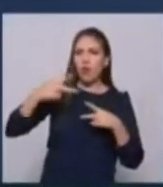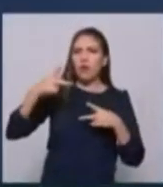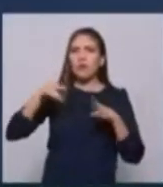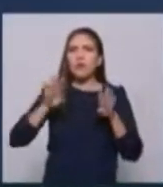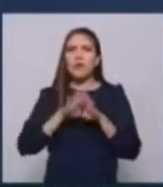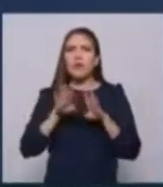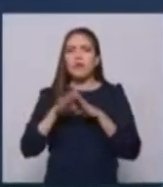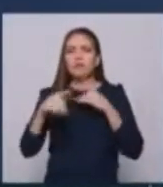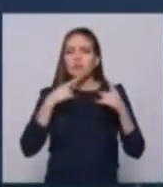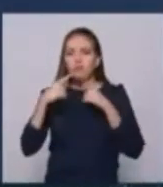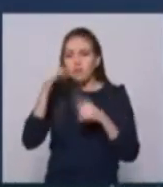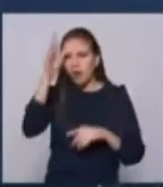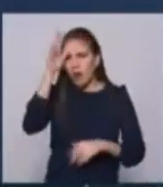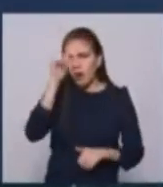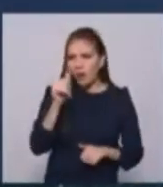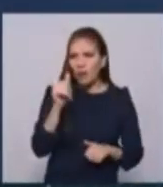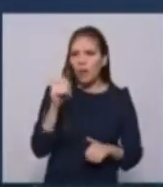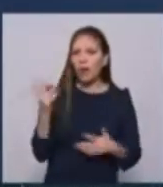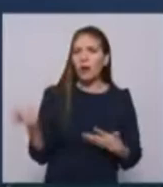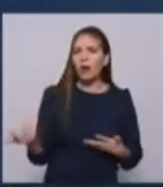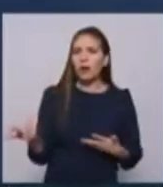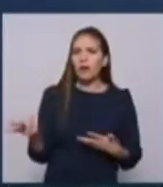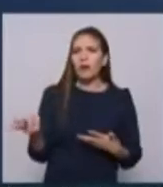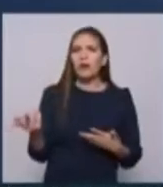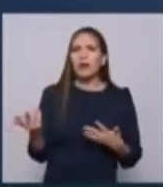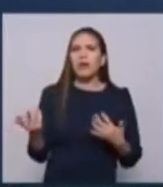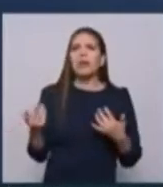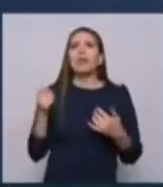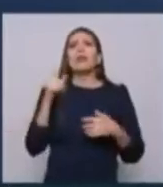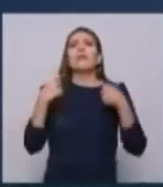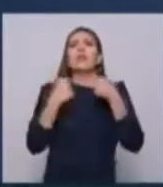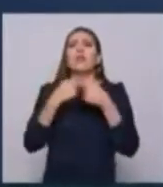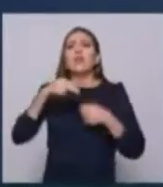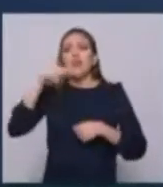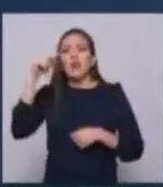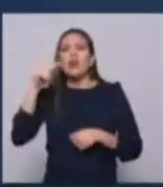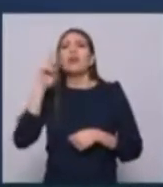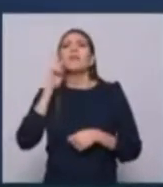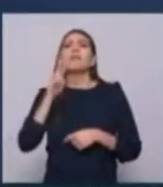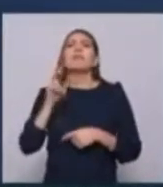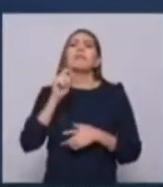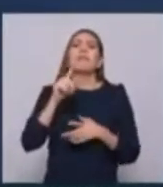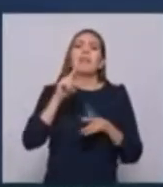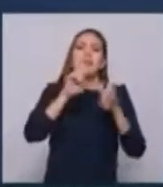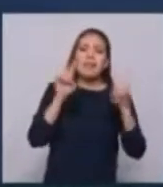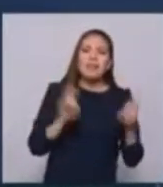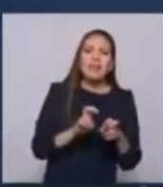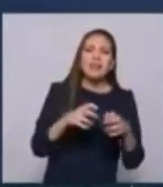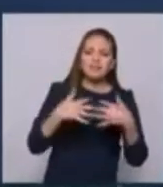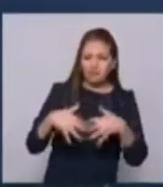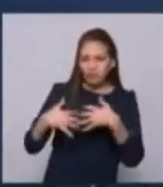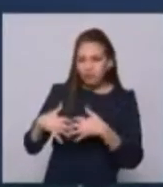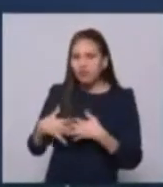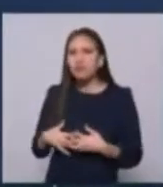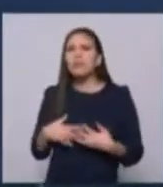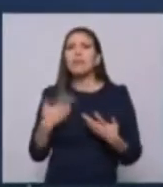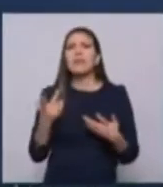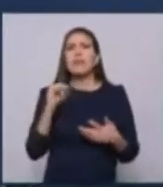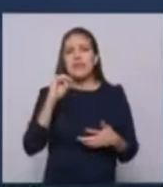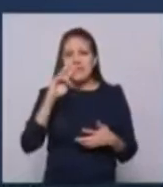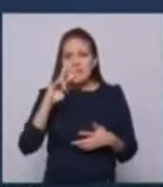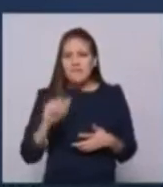las comisiones de Frontera Norte, pues también a su vez tienen que ver el IVA, el tema de las maquiladoras, esa